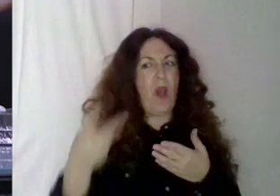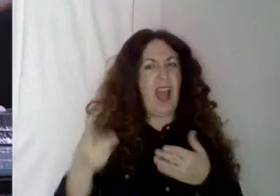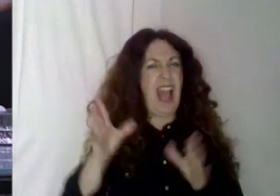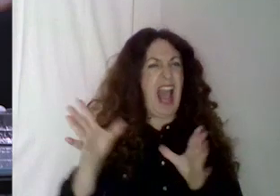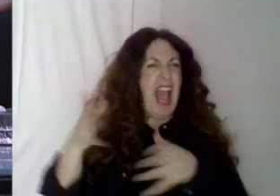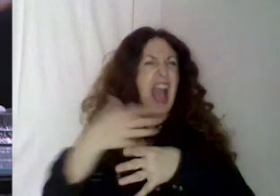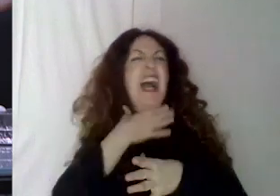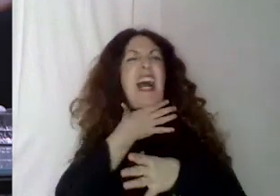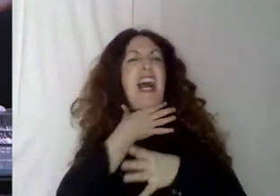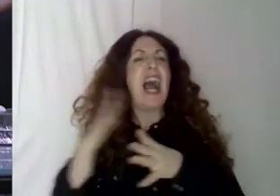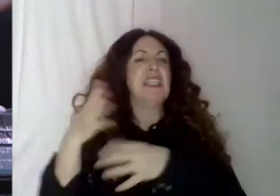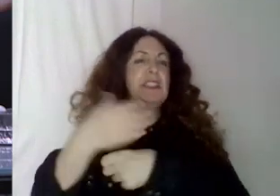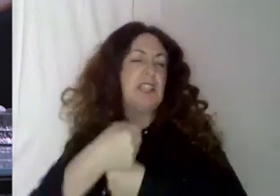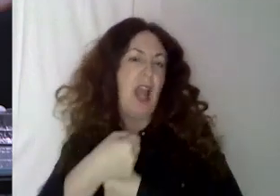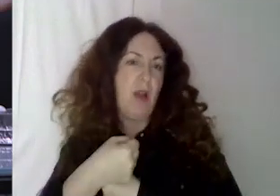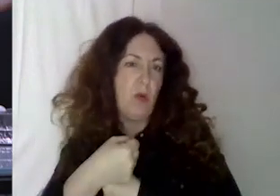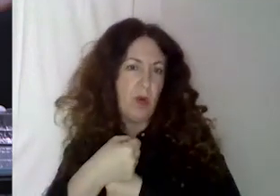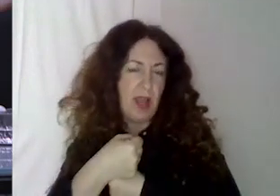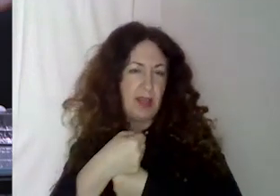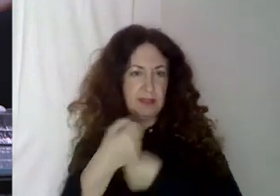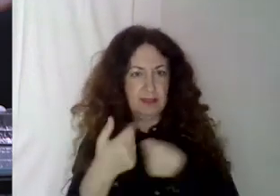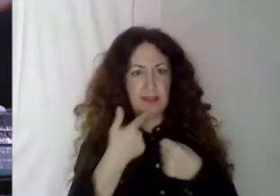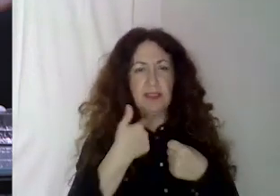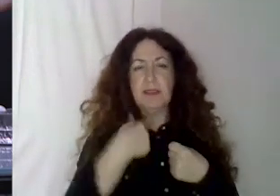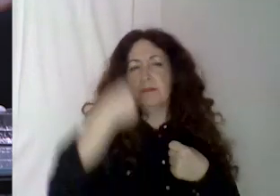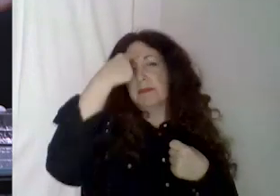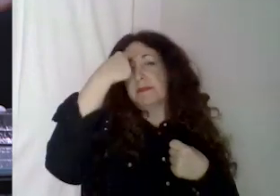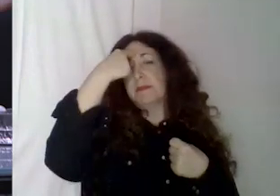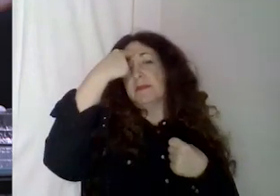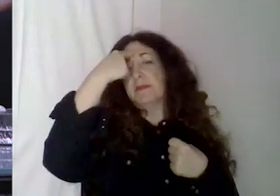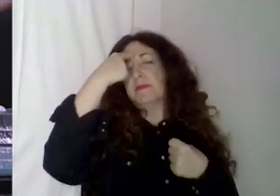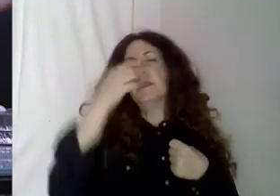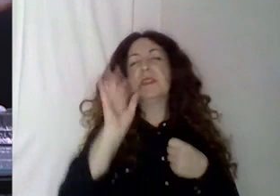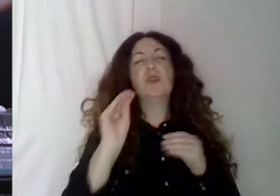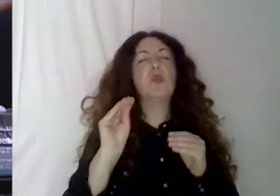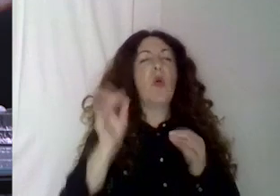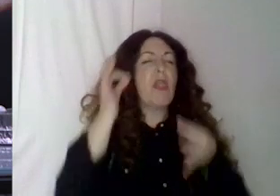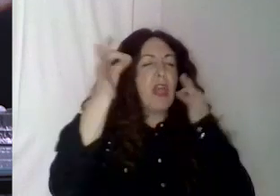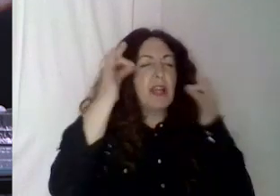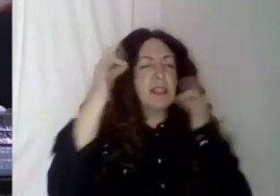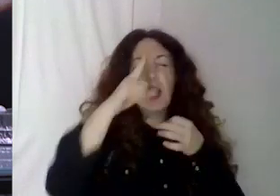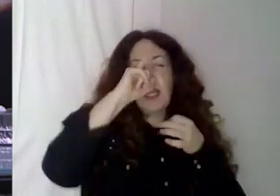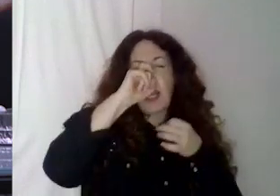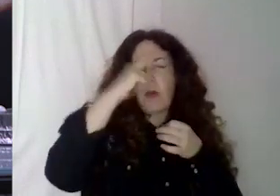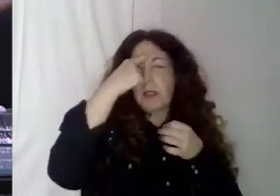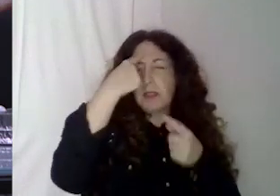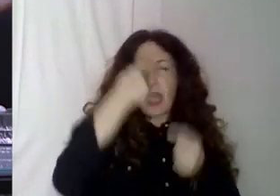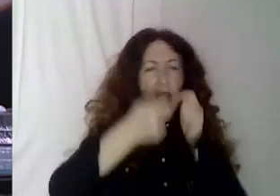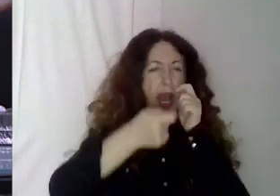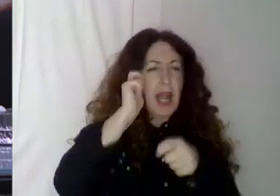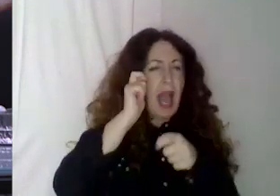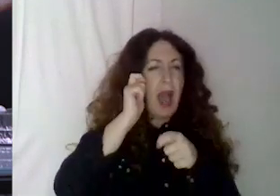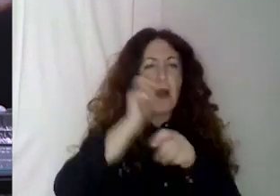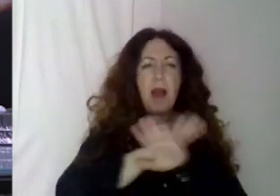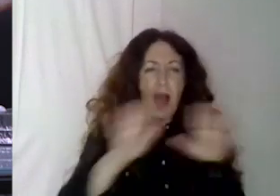asesino genial, como a su manera el tuiseur, también lo es, digamos, de cierta autoconciencia. Y sobre todo lo tenemos muy cerca y entonces desde ese punto de